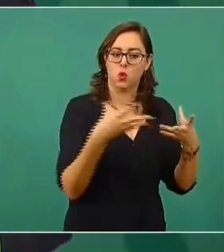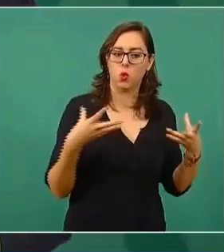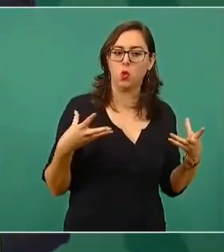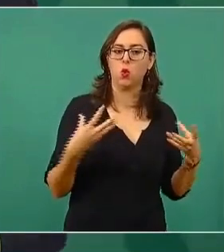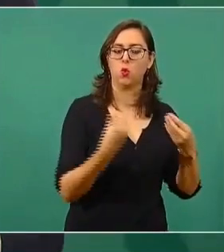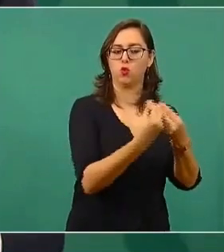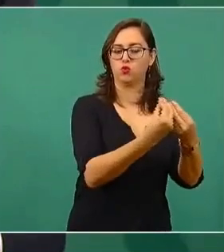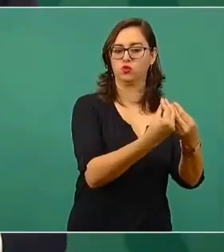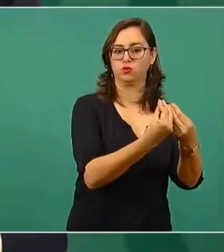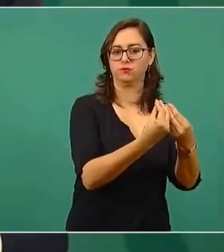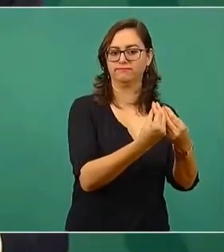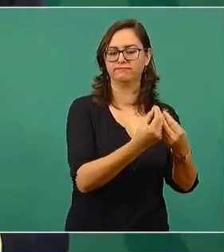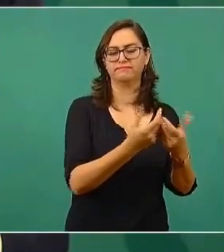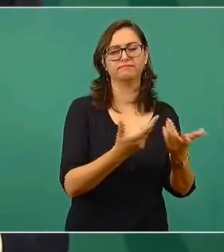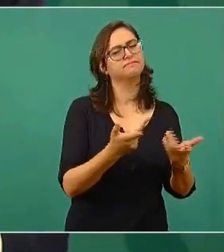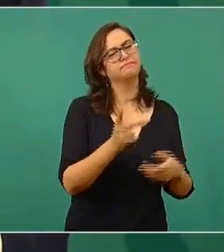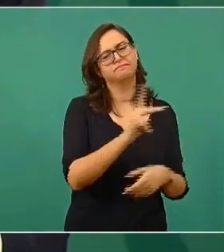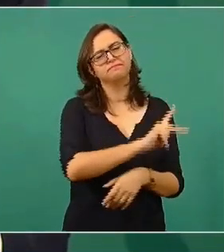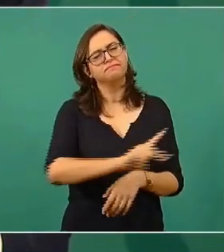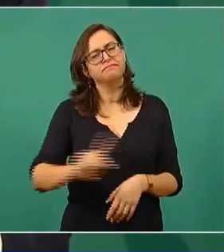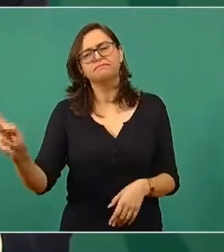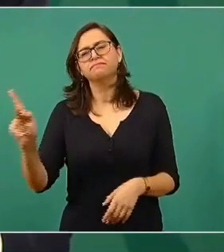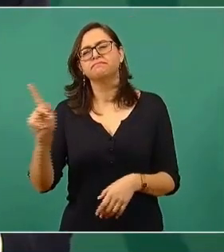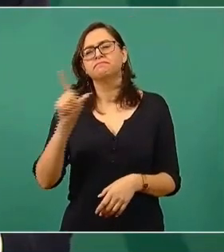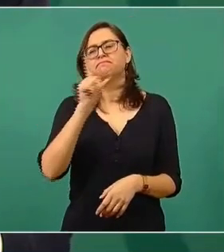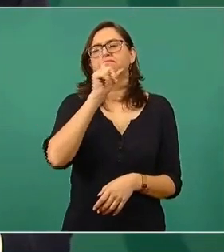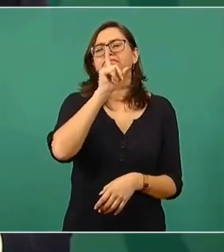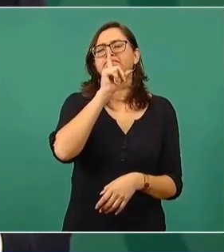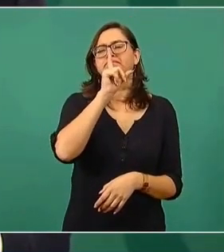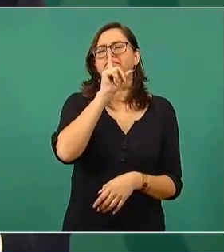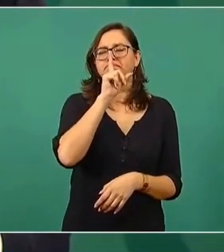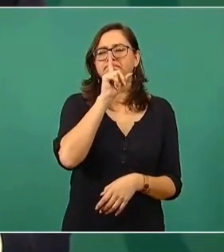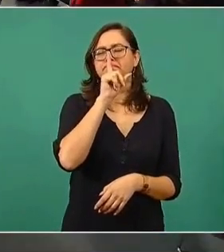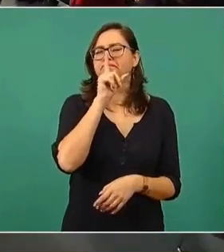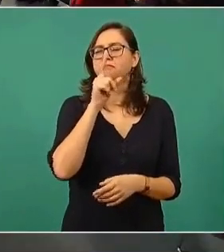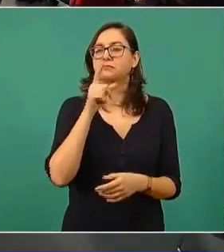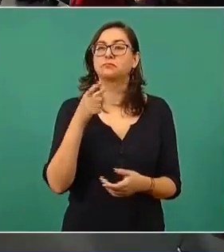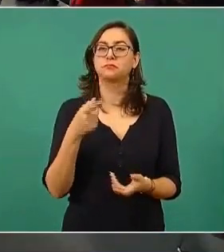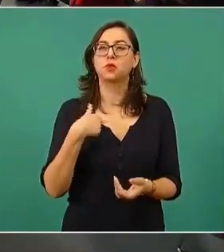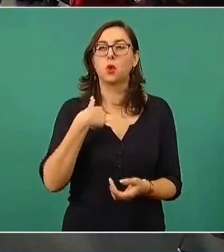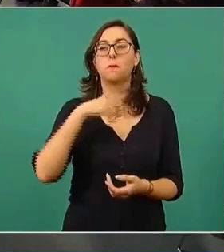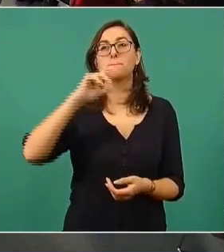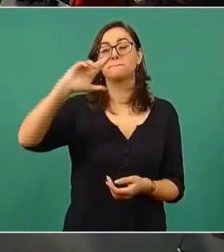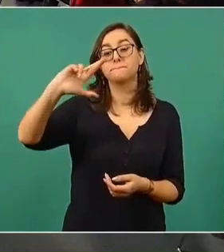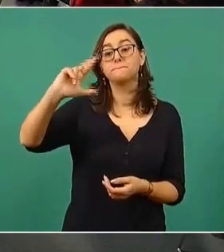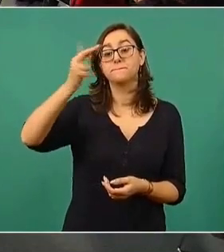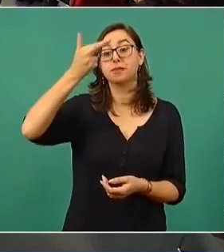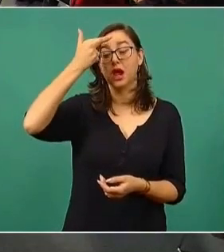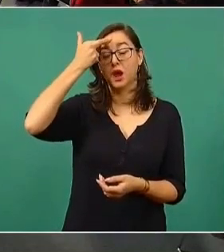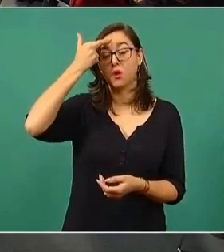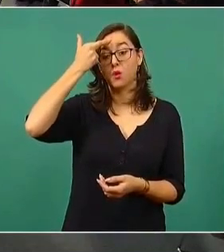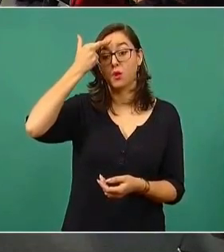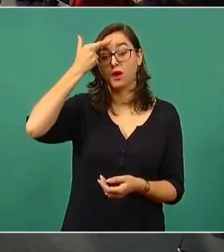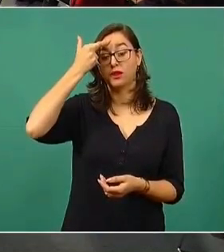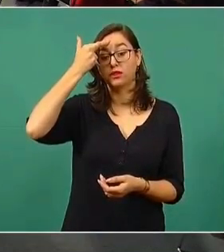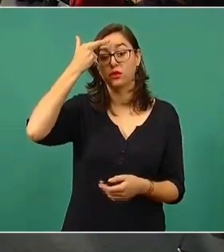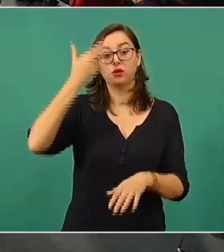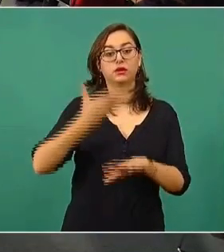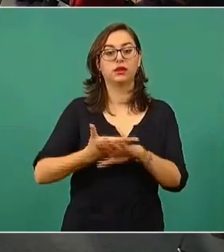Yo recuerdo que cuando empezaban las críticas de los que defendían